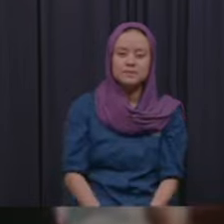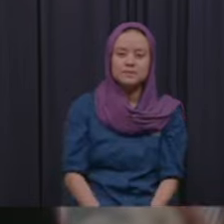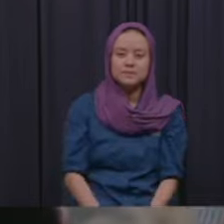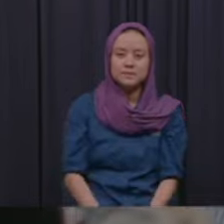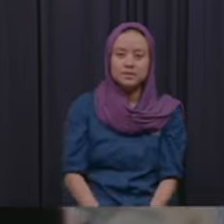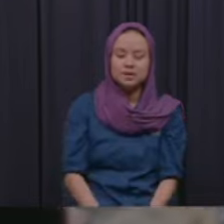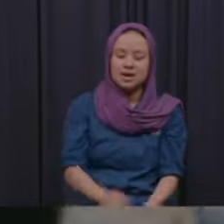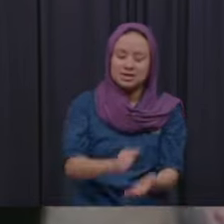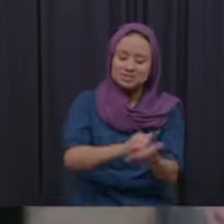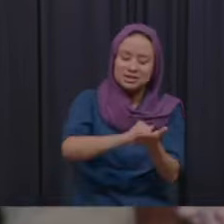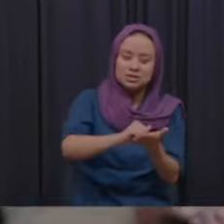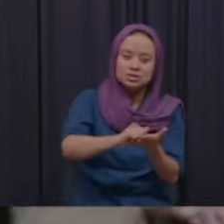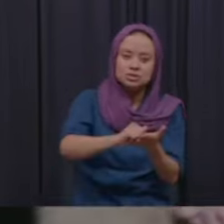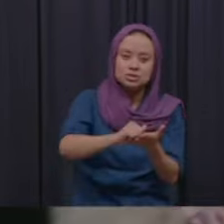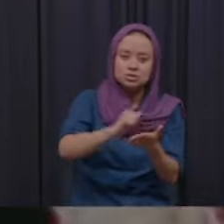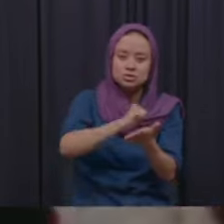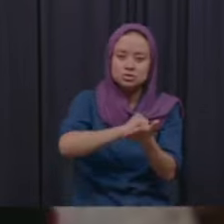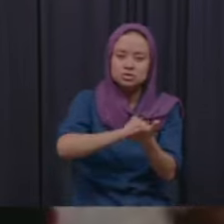santo, santo,